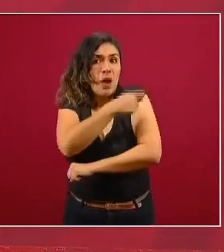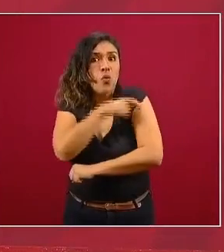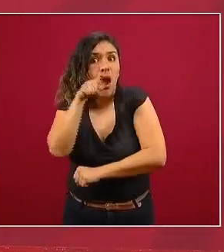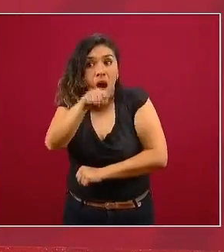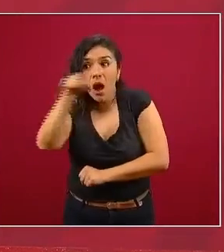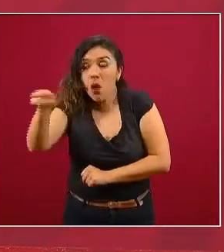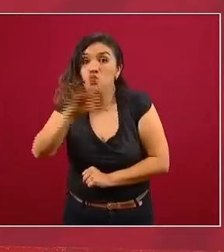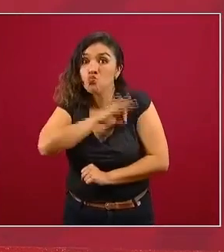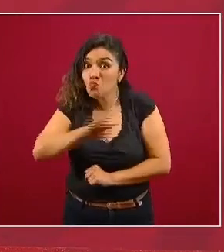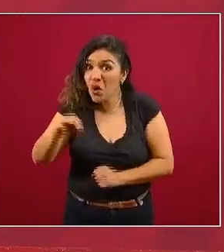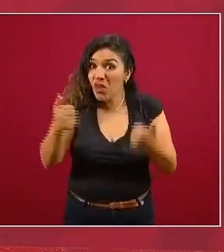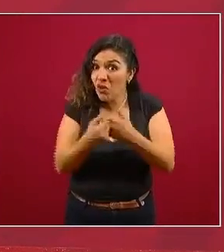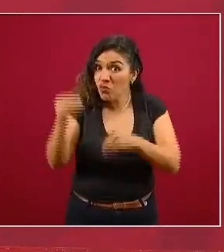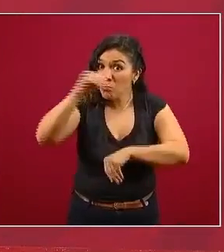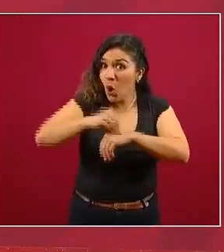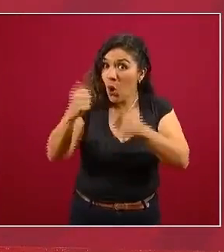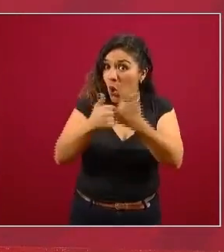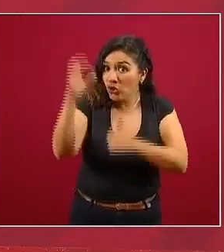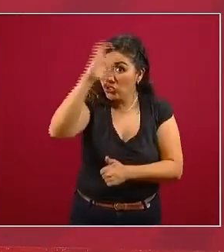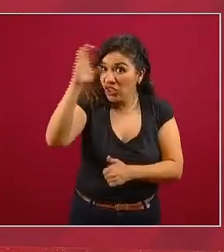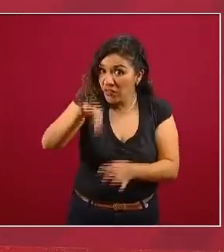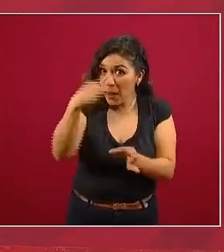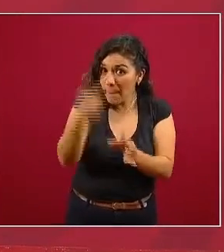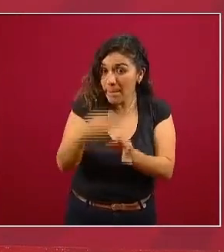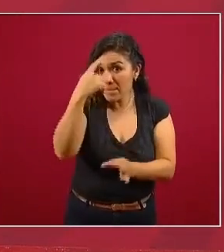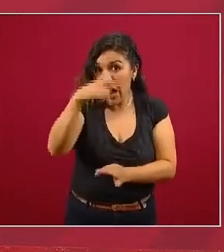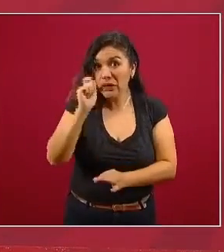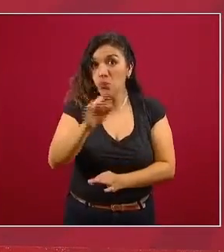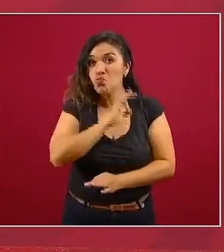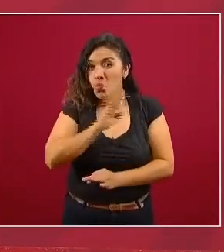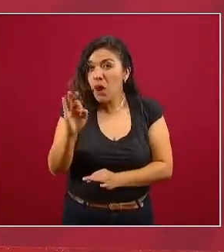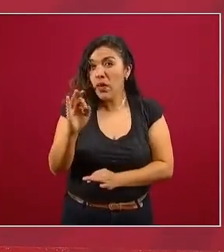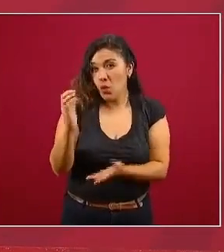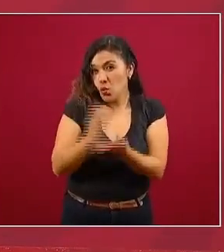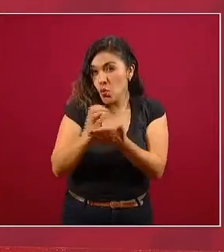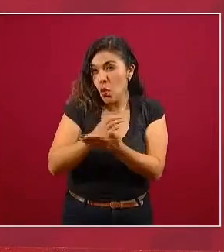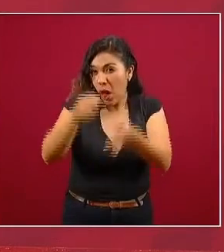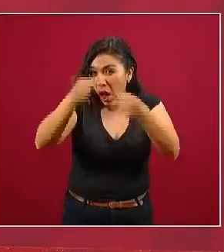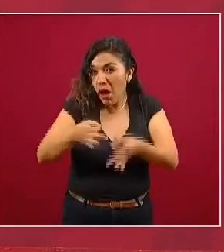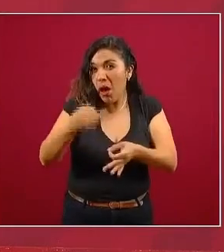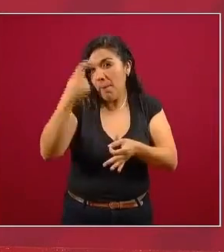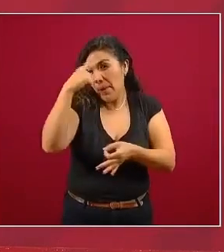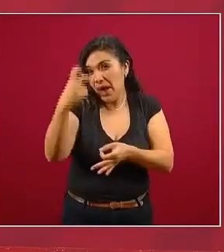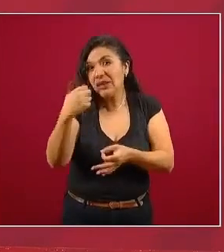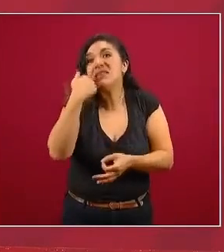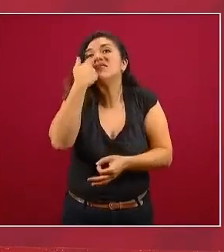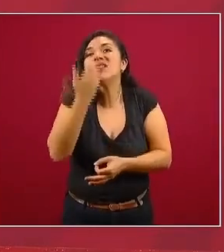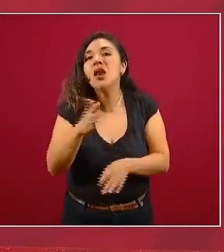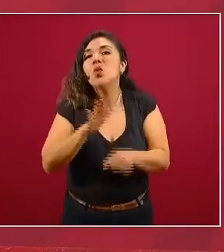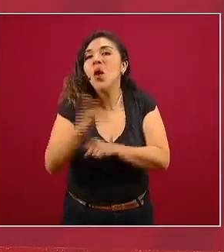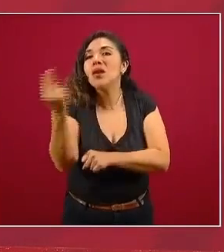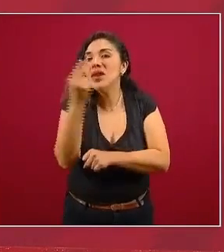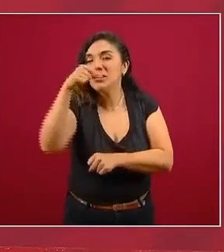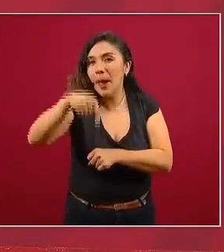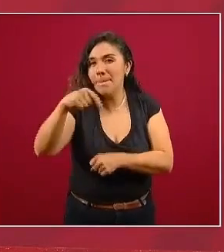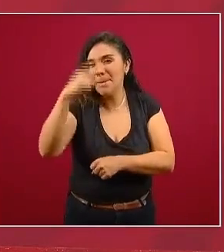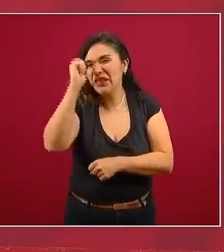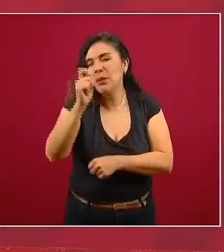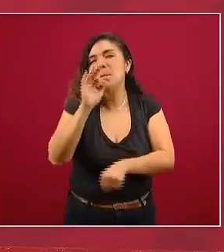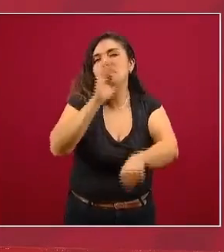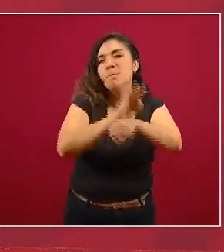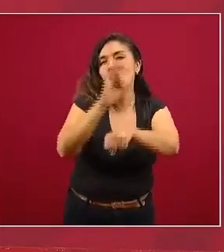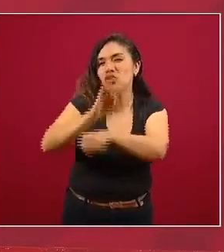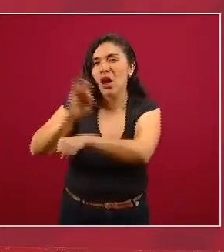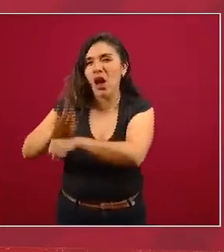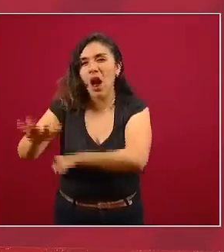la capacidad técnica y científica de ser promisorias para el propósito que se requiere, que es